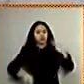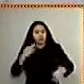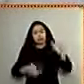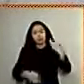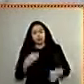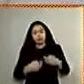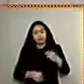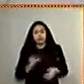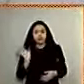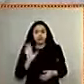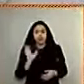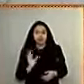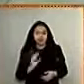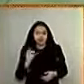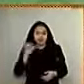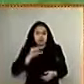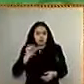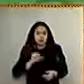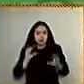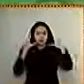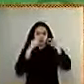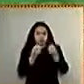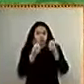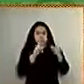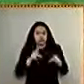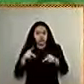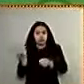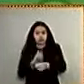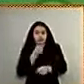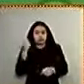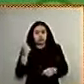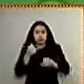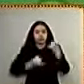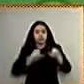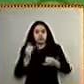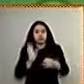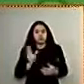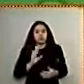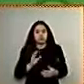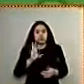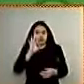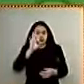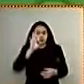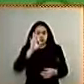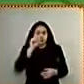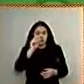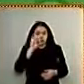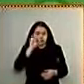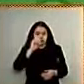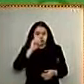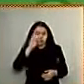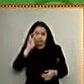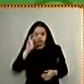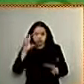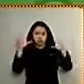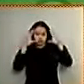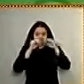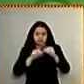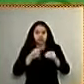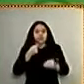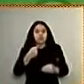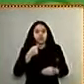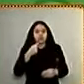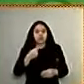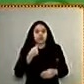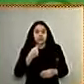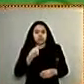Nos despedimos esperando que hayan sido muchos los felices ganadores. Nos despedimos a las 9 y 7 de la noche diciéndote algunas recomendaciones